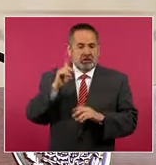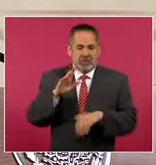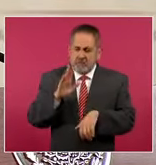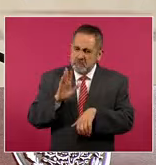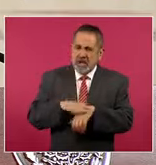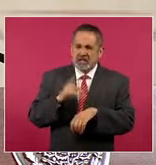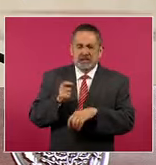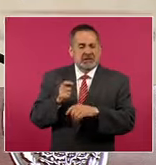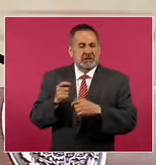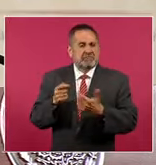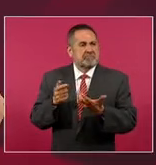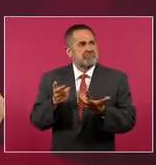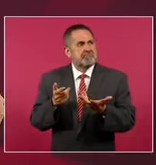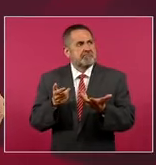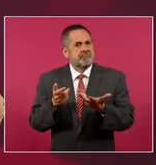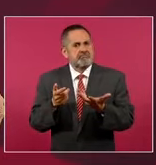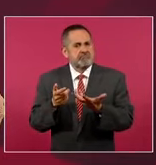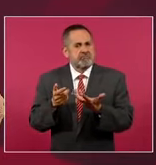más